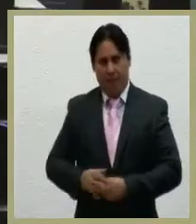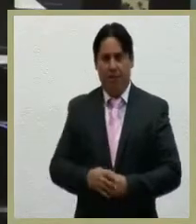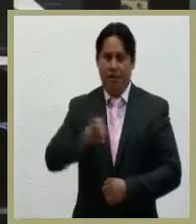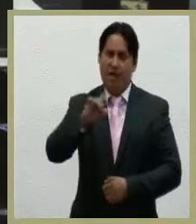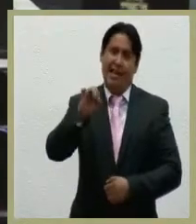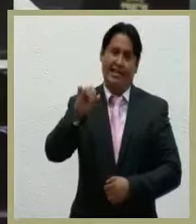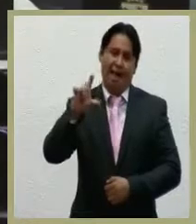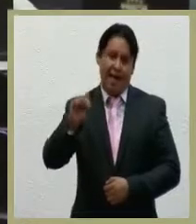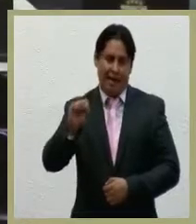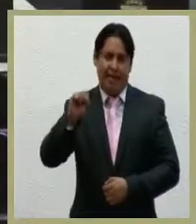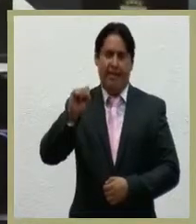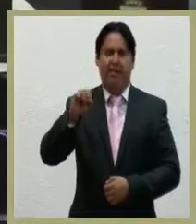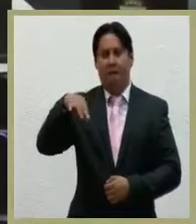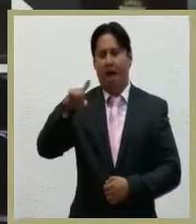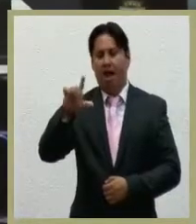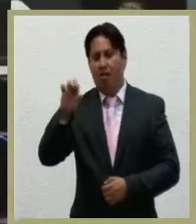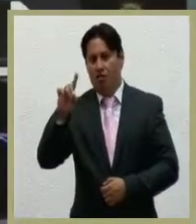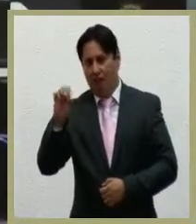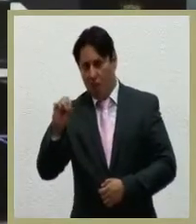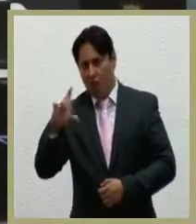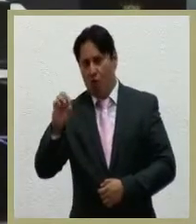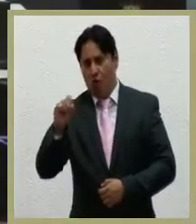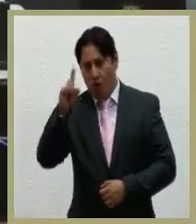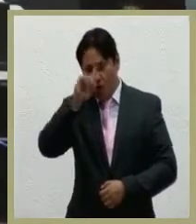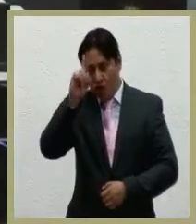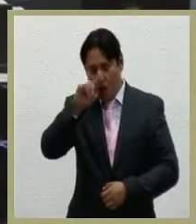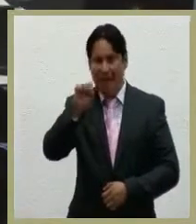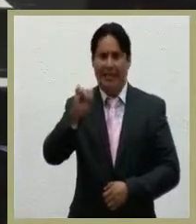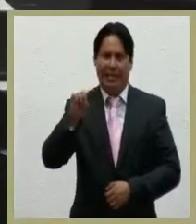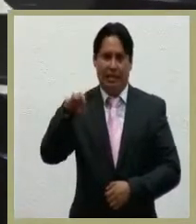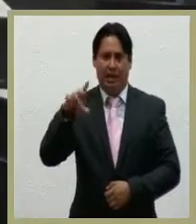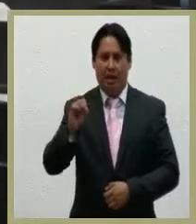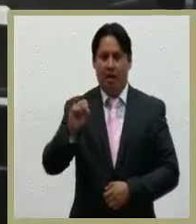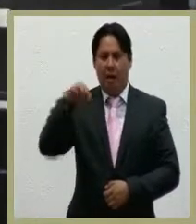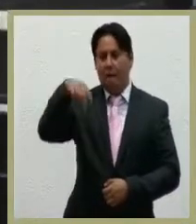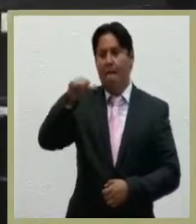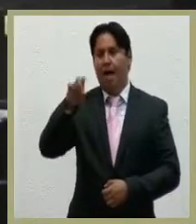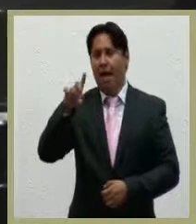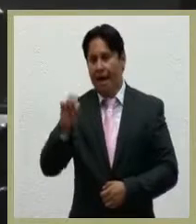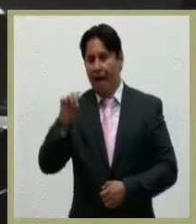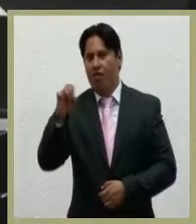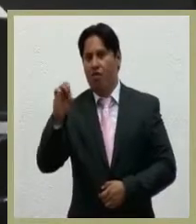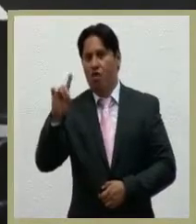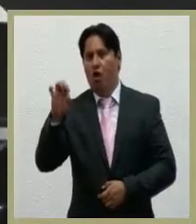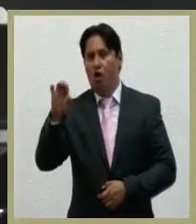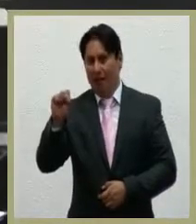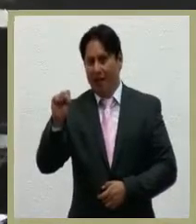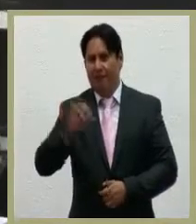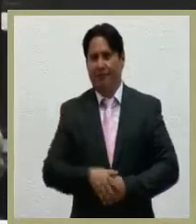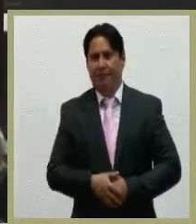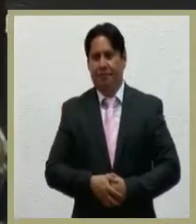Isaías Maldonado Cruz. Concejal Síndico María Dolores Sánchez.